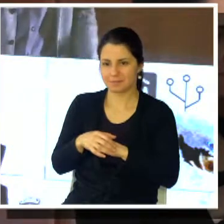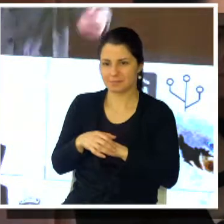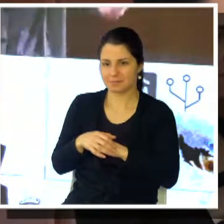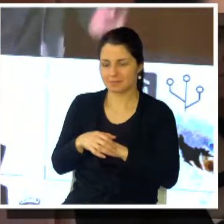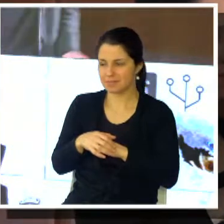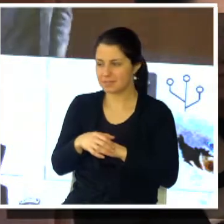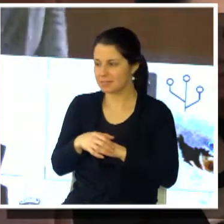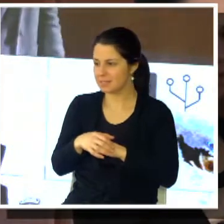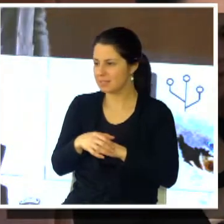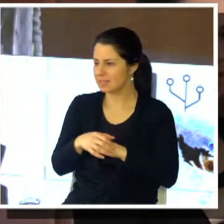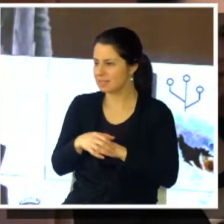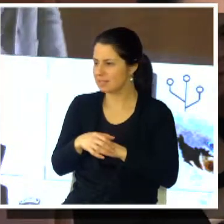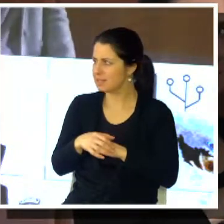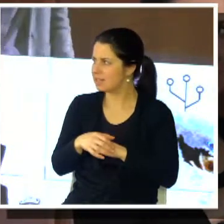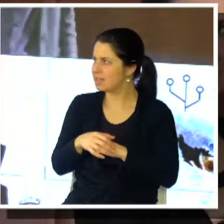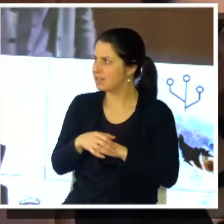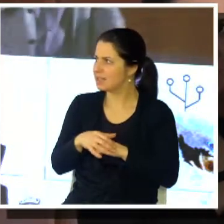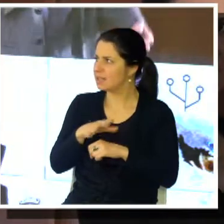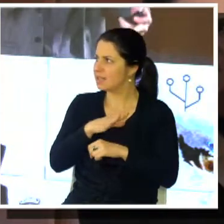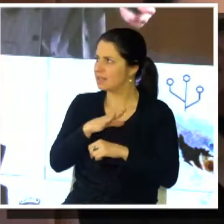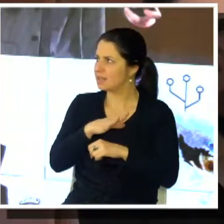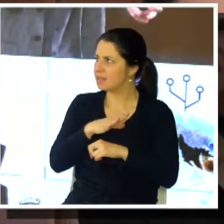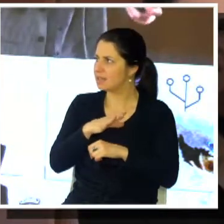Y ahí hay otras más, ¿viste?